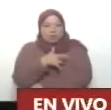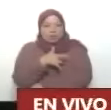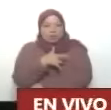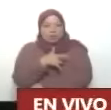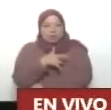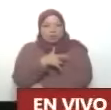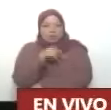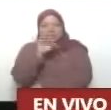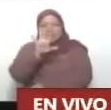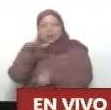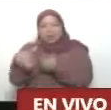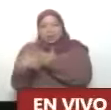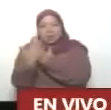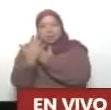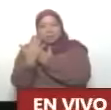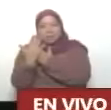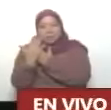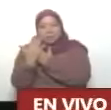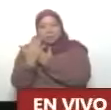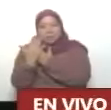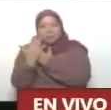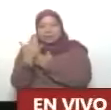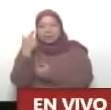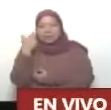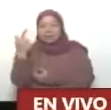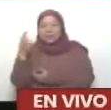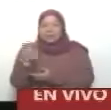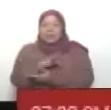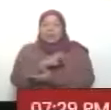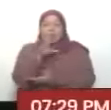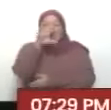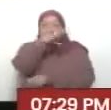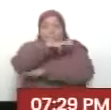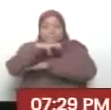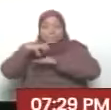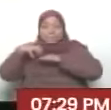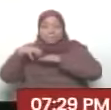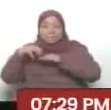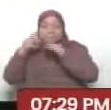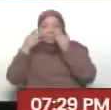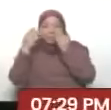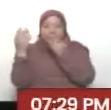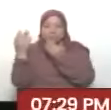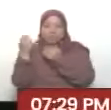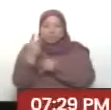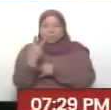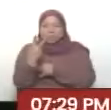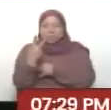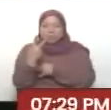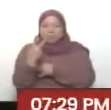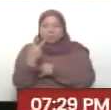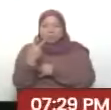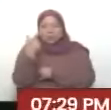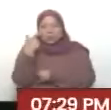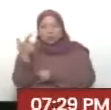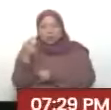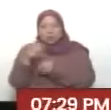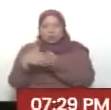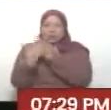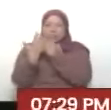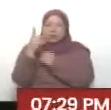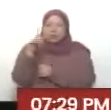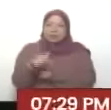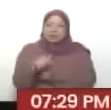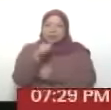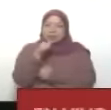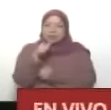las 5 de la mañana. Y no veía supervisar, Silvia, las tazas. Están las dos tazas. ¿Ah? Se levantó tempranito ella también.